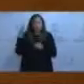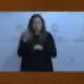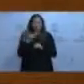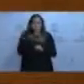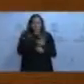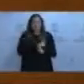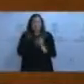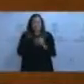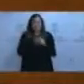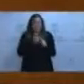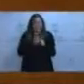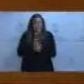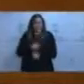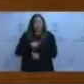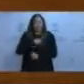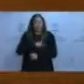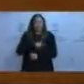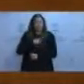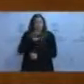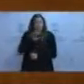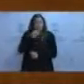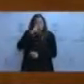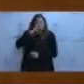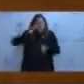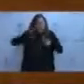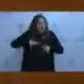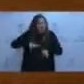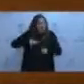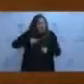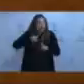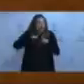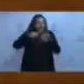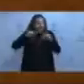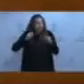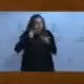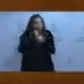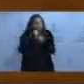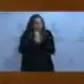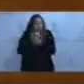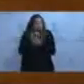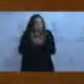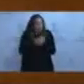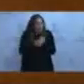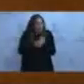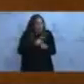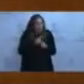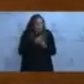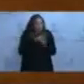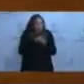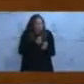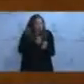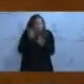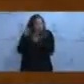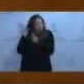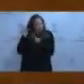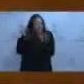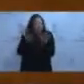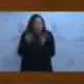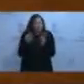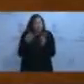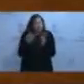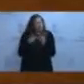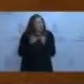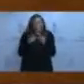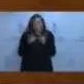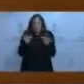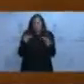reconociendo que en Asturias no hay trabajo para todos los ciudadanos y que muchos tendrán que irse. Por tanto, le recomiendo que adopte medidas